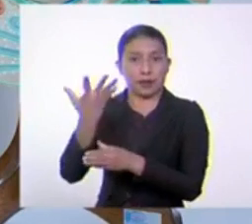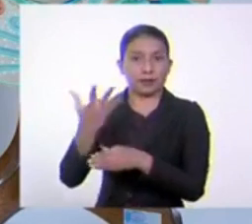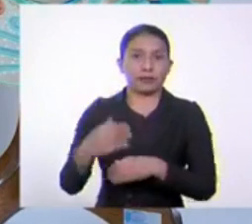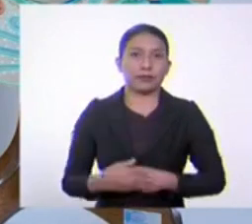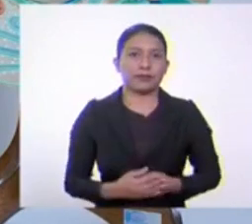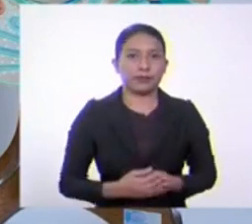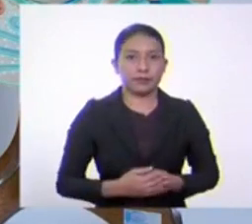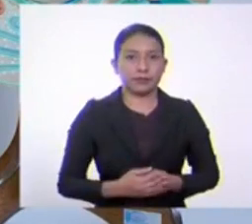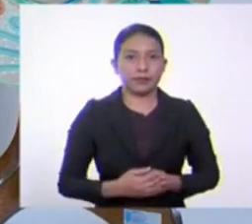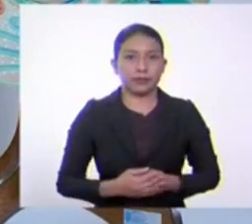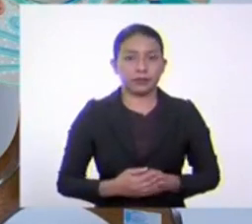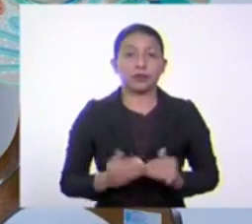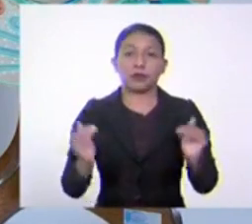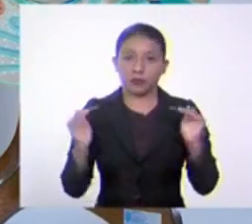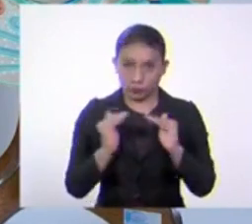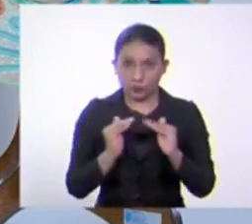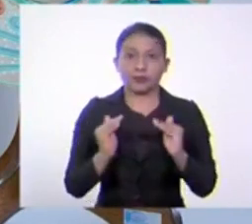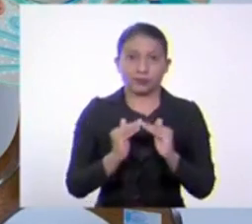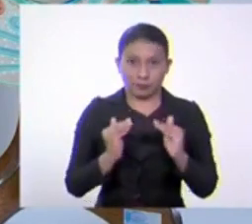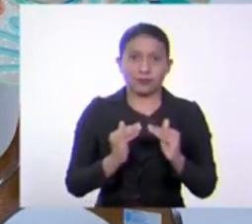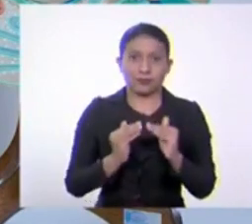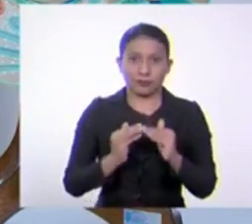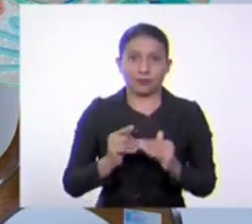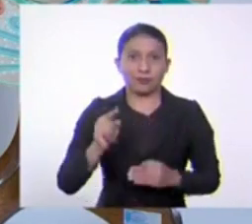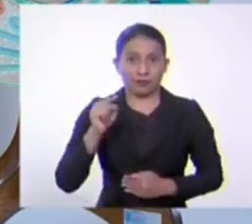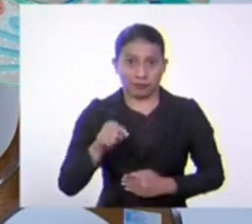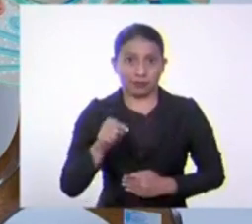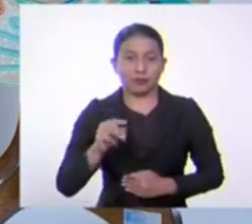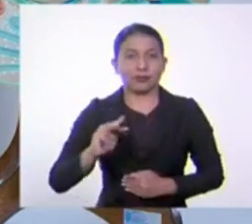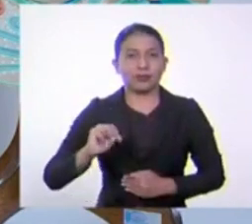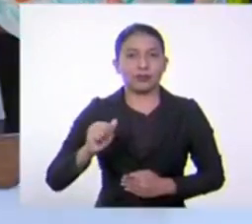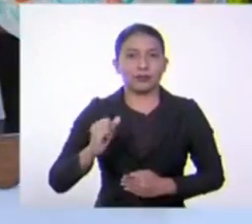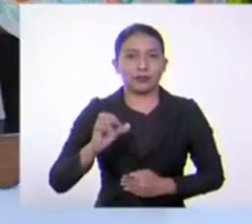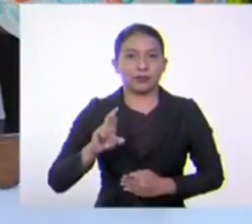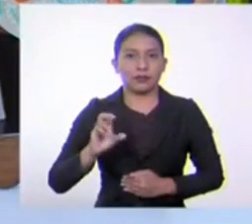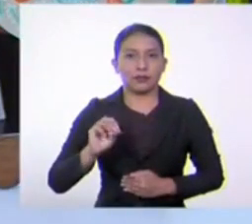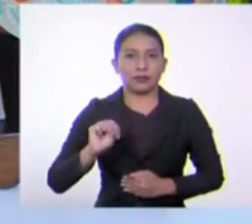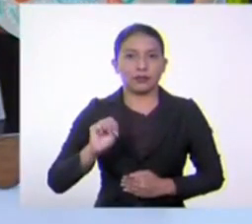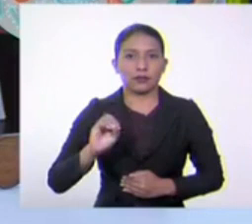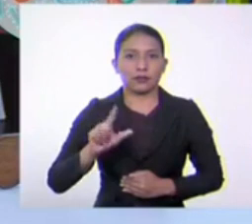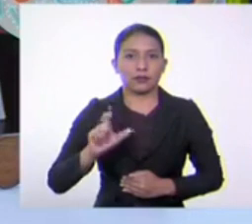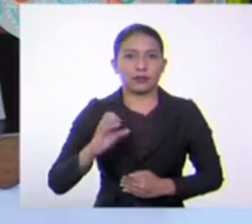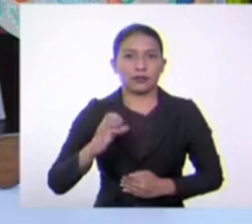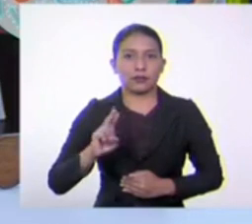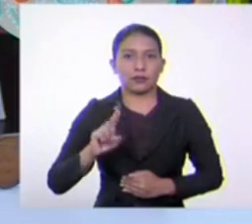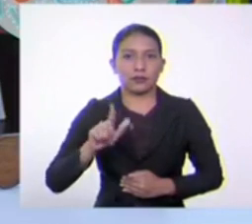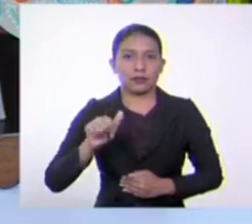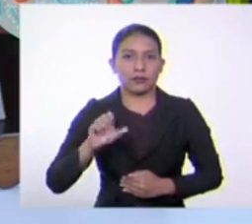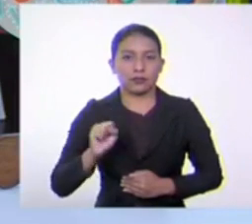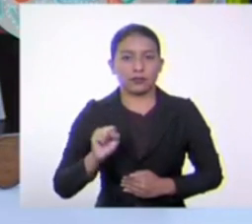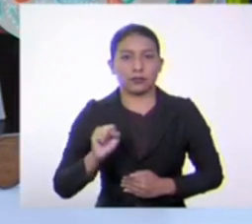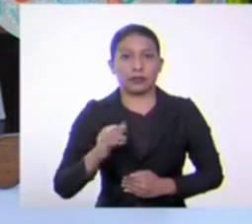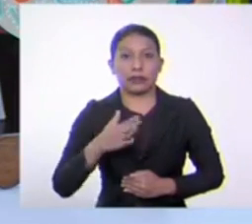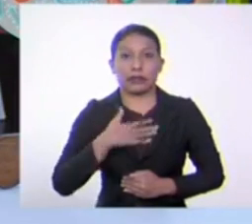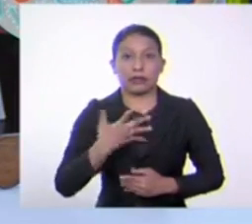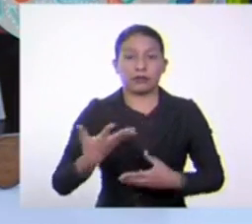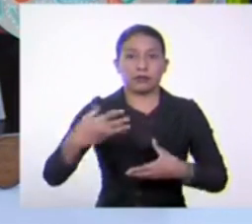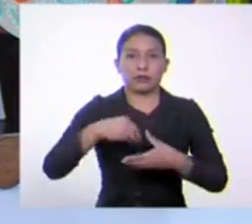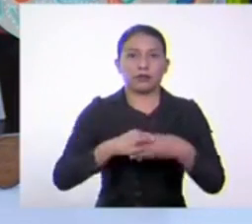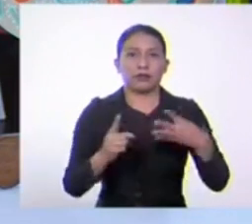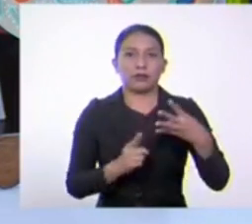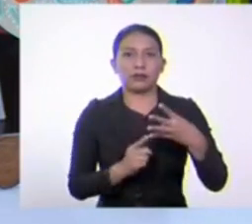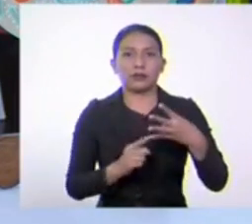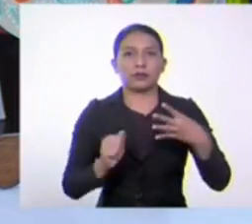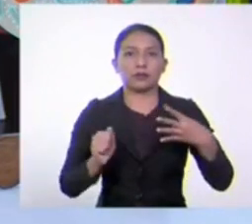plantas. Además de estas macromoléculas, se encuentran los ácidos nucleicos.